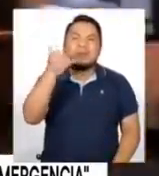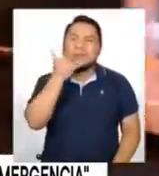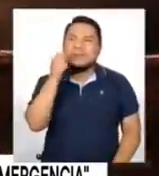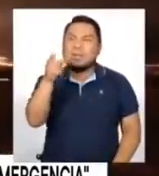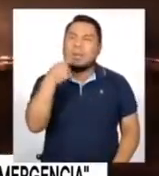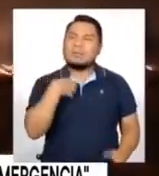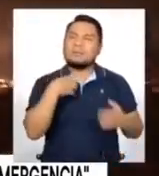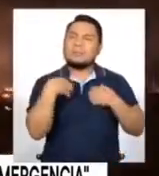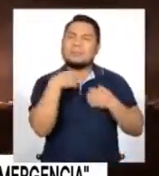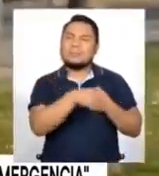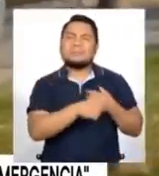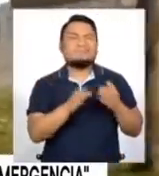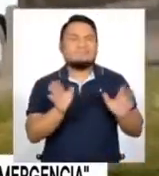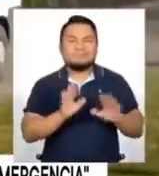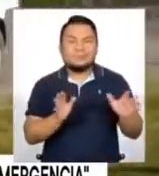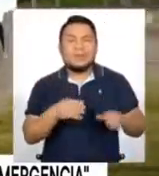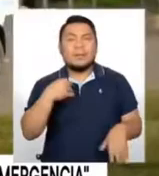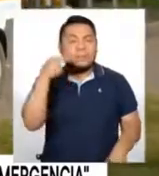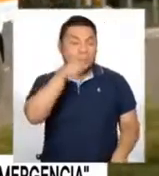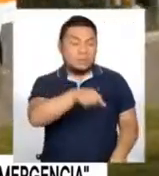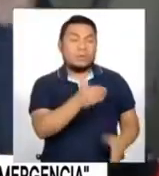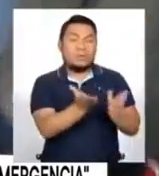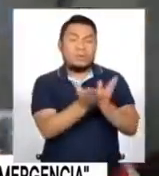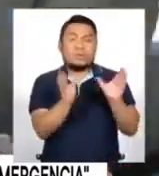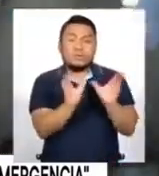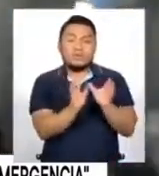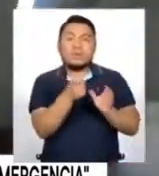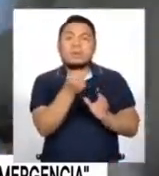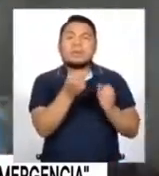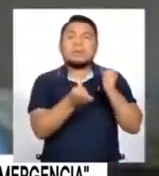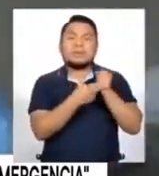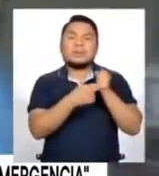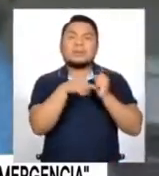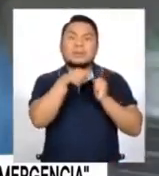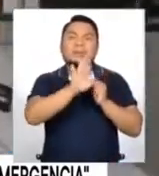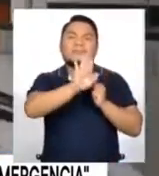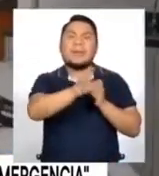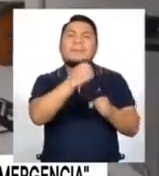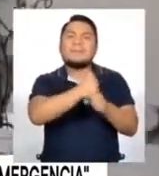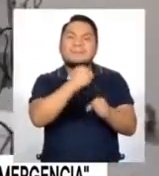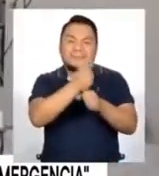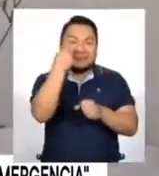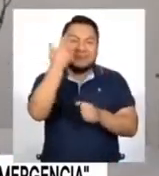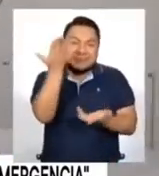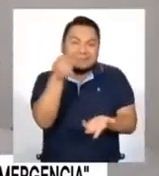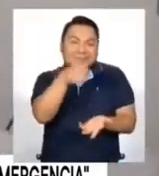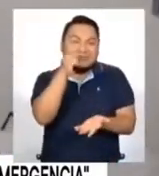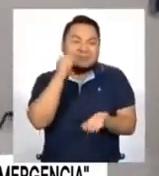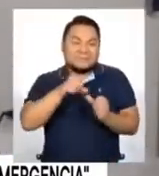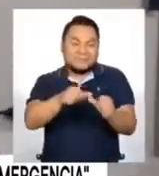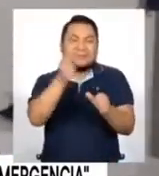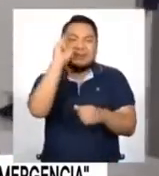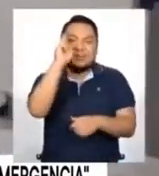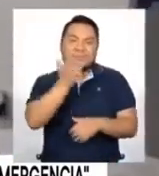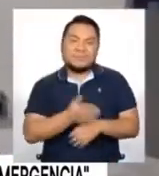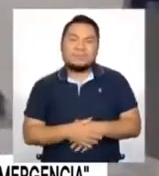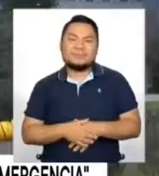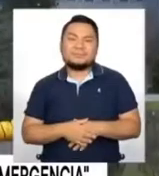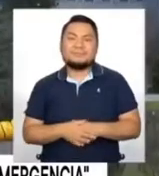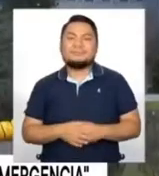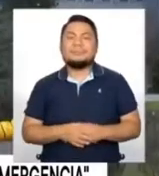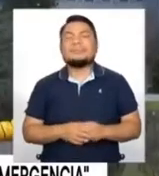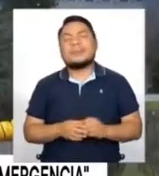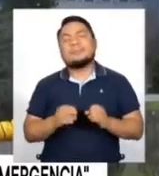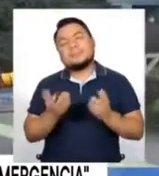ejemplo, el 50% de esas multas van justamente a ASPE. Y justamente eso es algo que nos preocupa más.